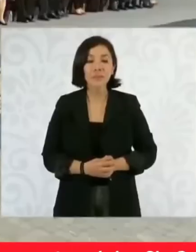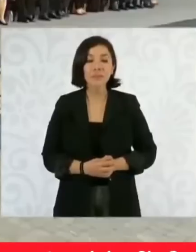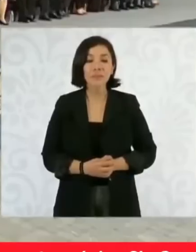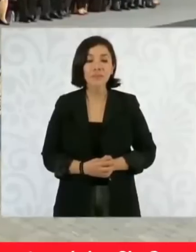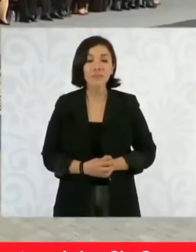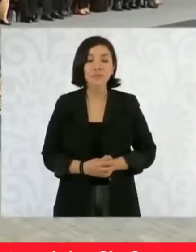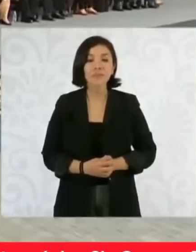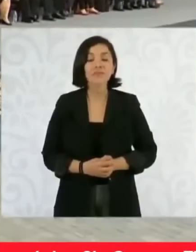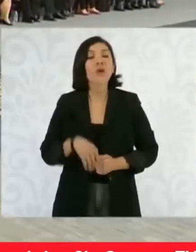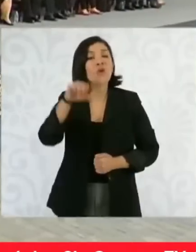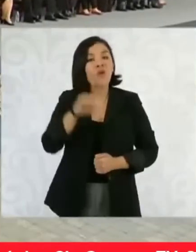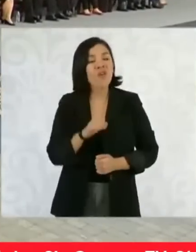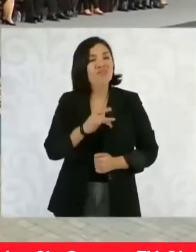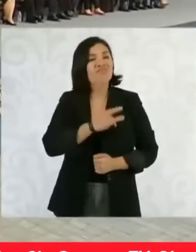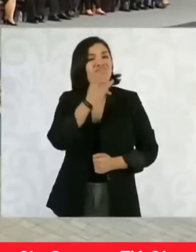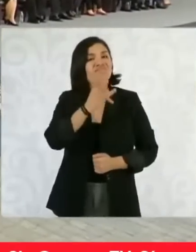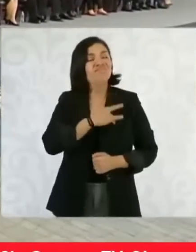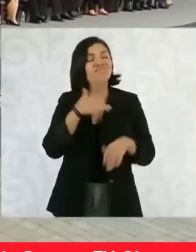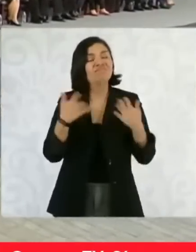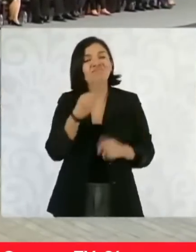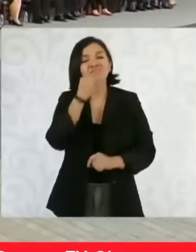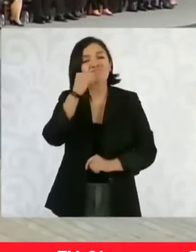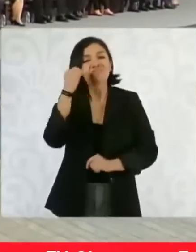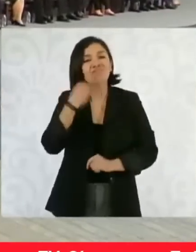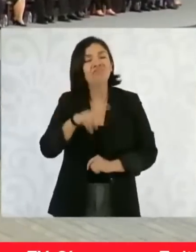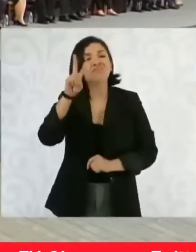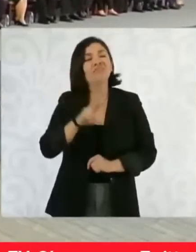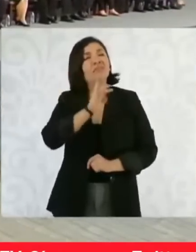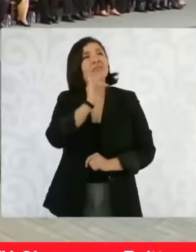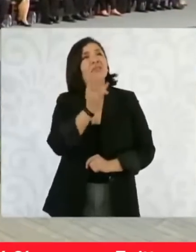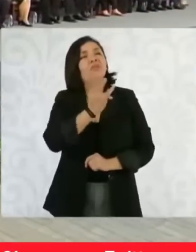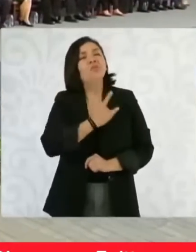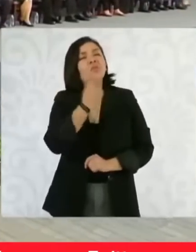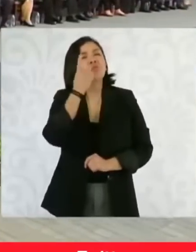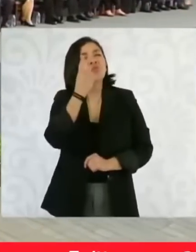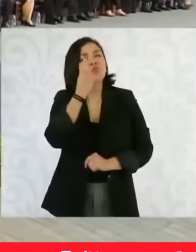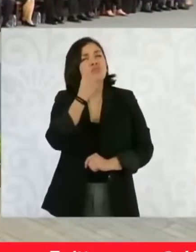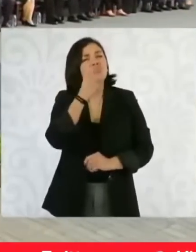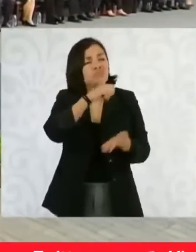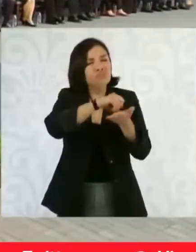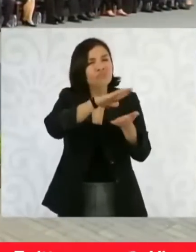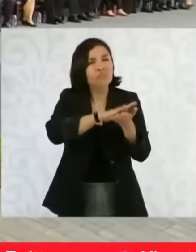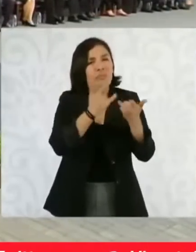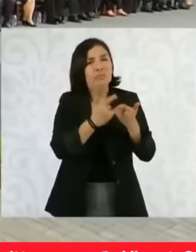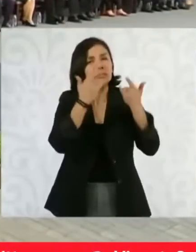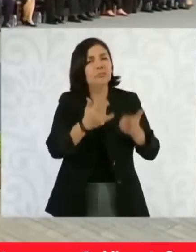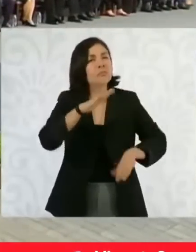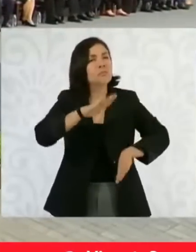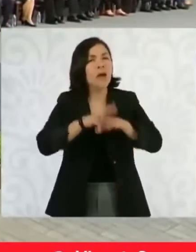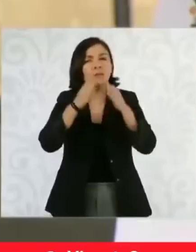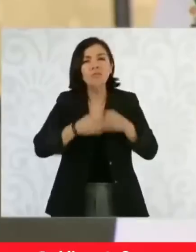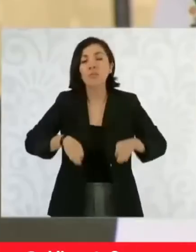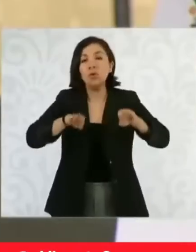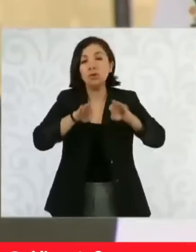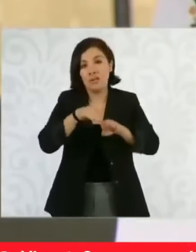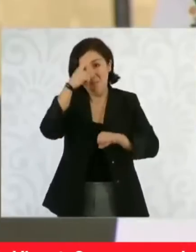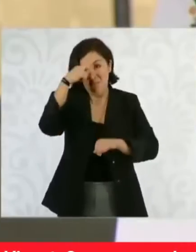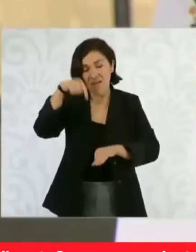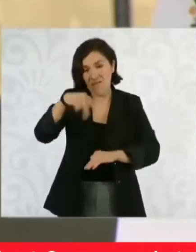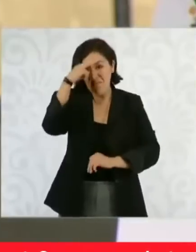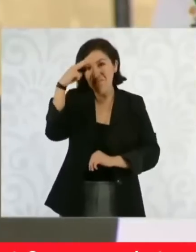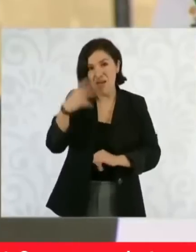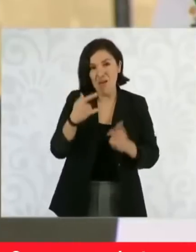Hoy, con gran satisfacción, recordamos uno de los episodios más significativos en la historia de